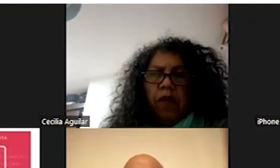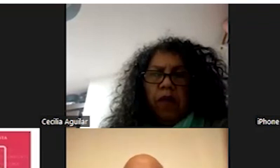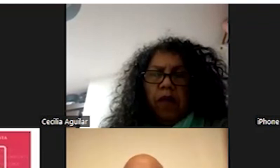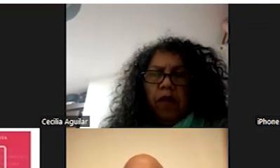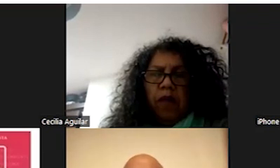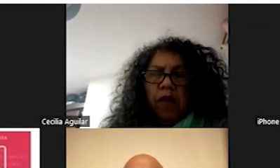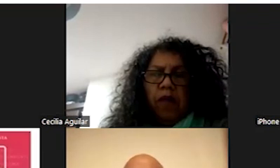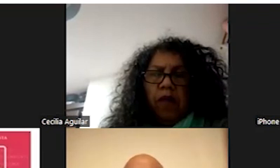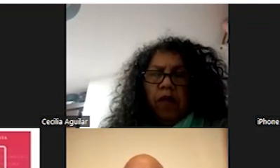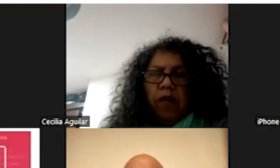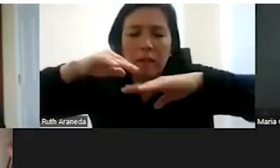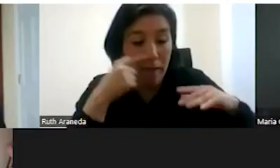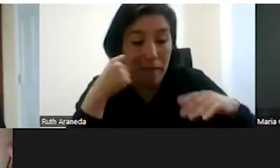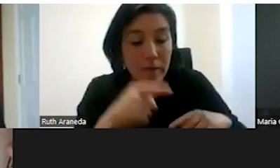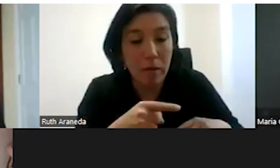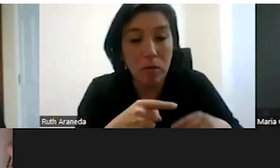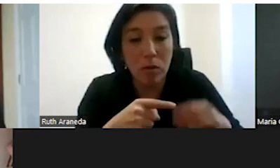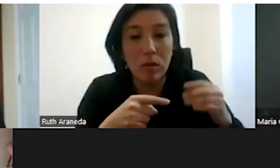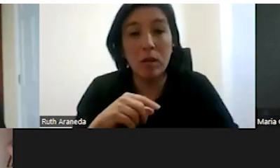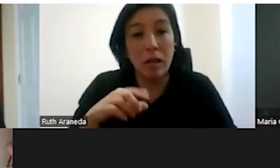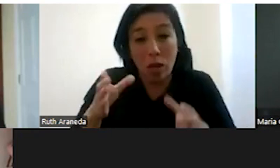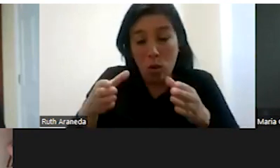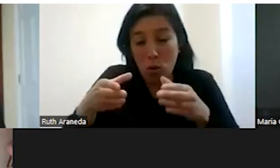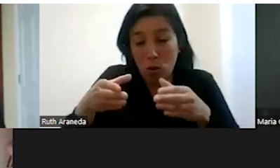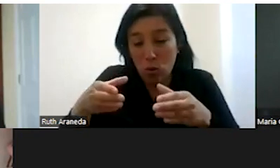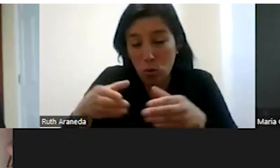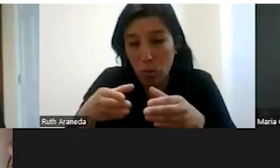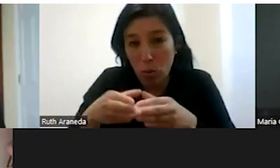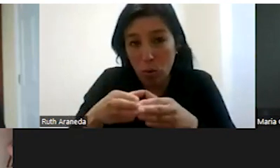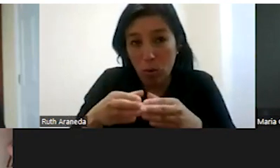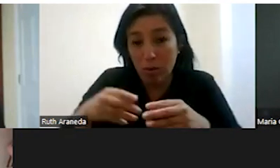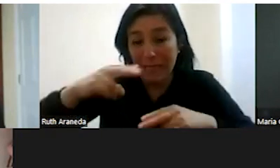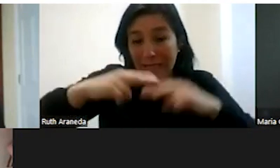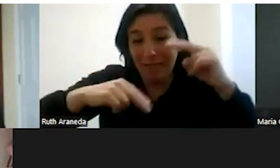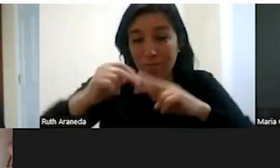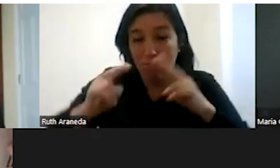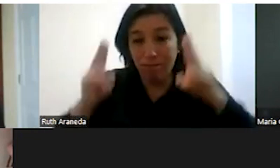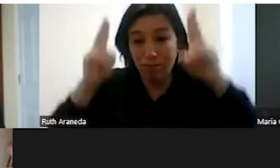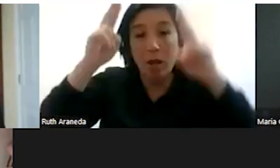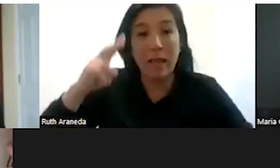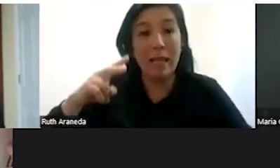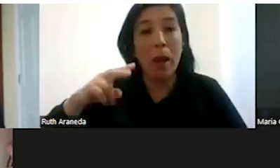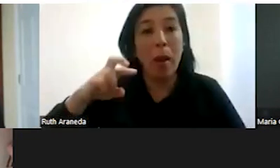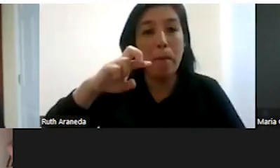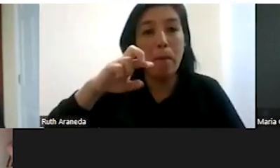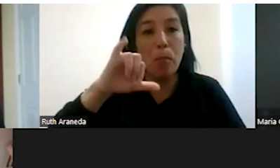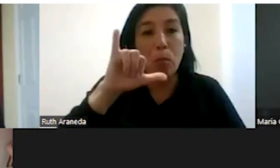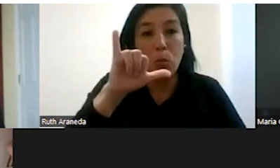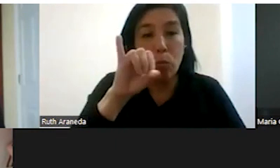hasta ahí llegamos nosotros. Nosotros identificamos en lo que es Puyay 7, condominio que se está construyendo ahora, o se estaba construyendo,